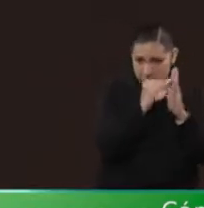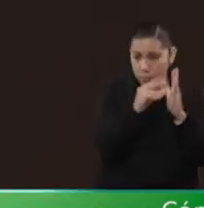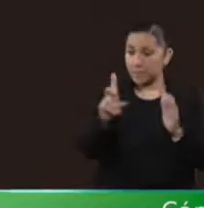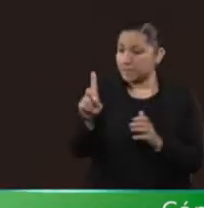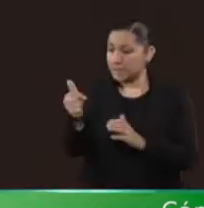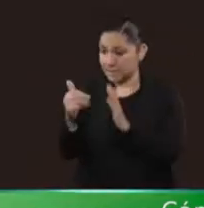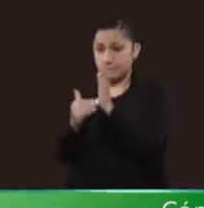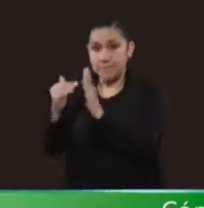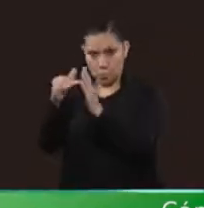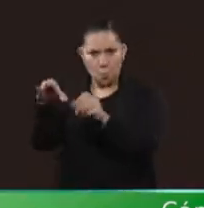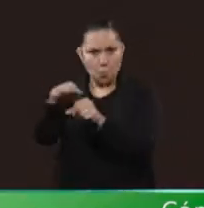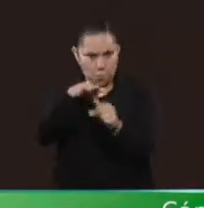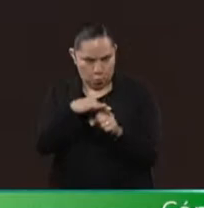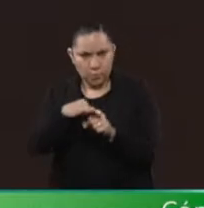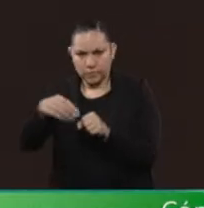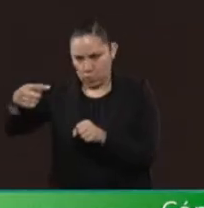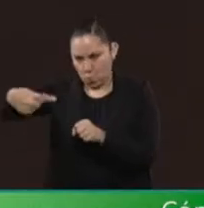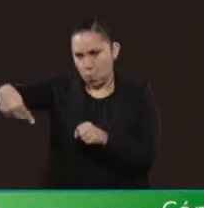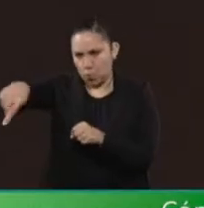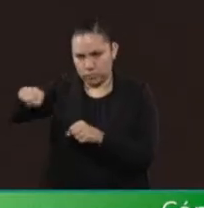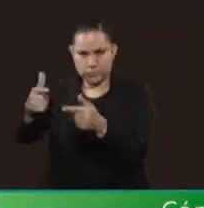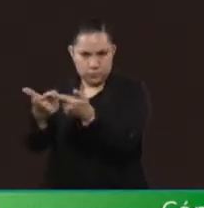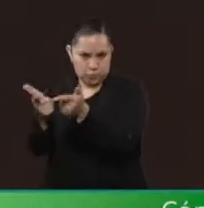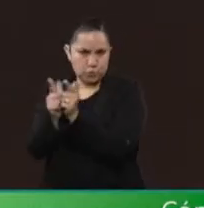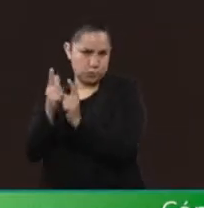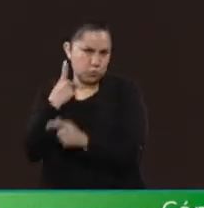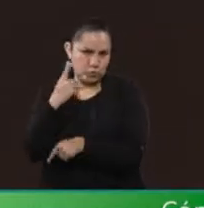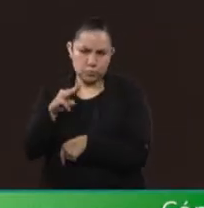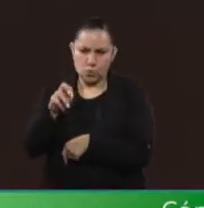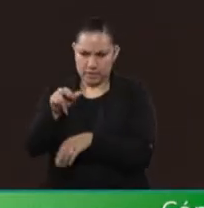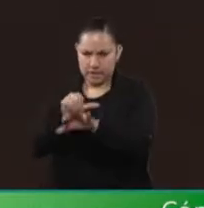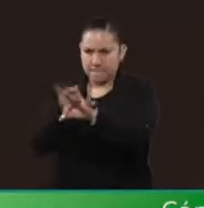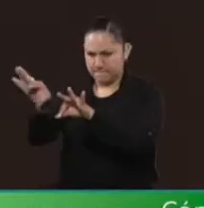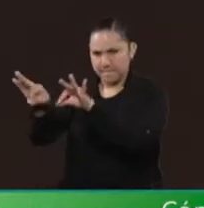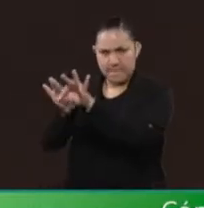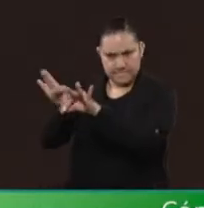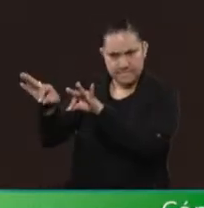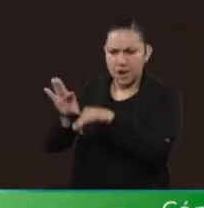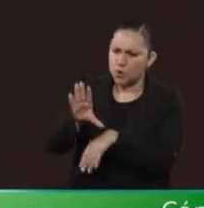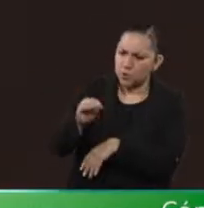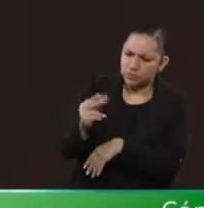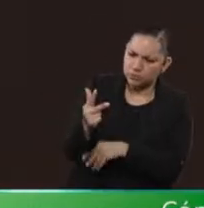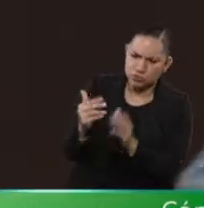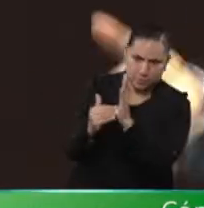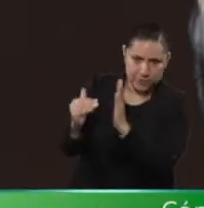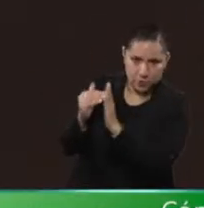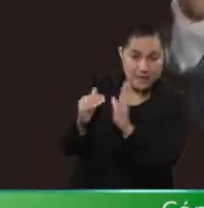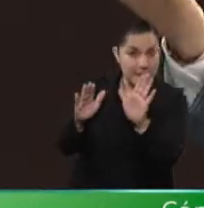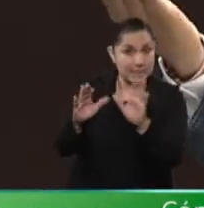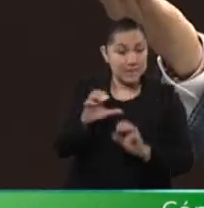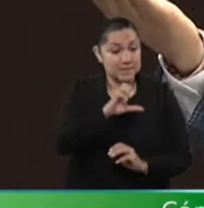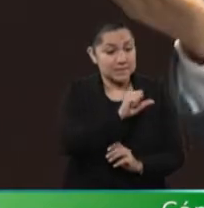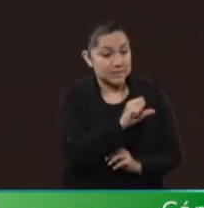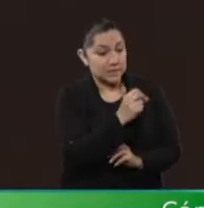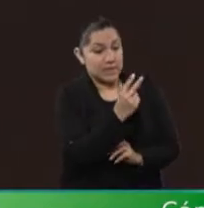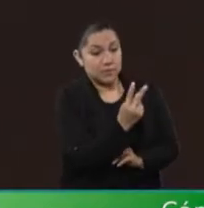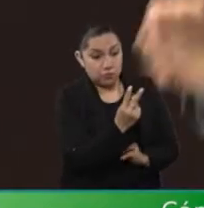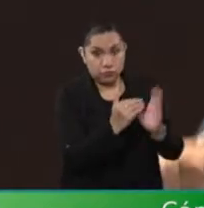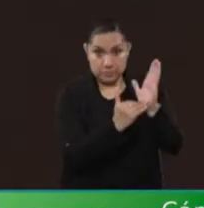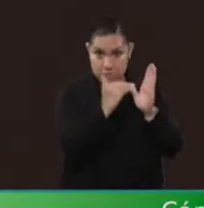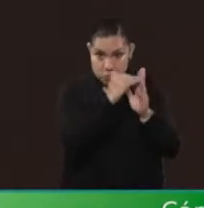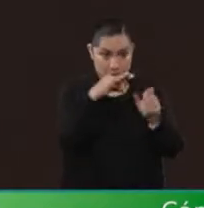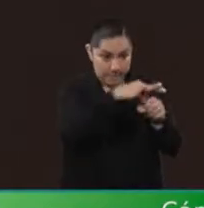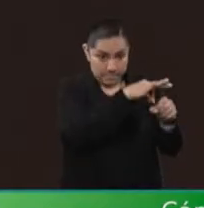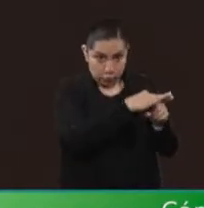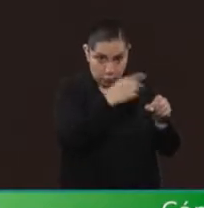92 millones, 98 millones en total, de los cuales 62 millones de votos no fueron